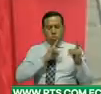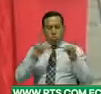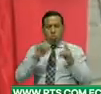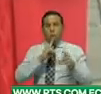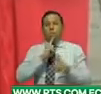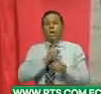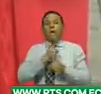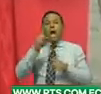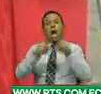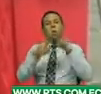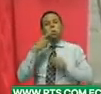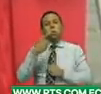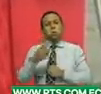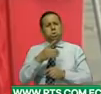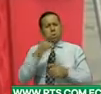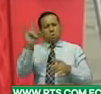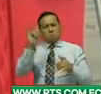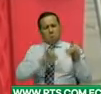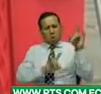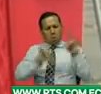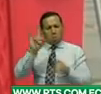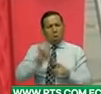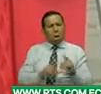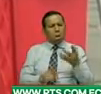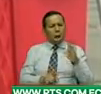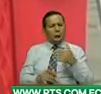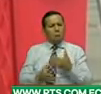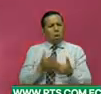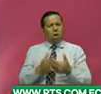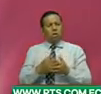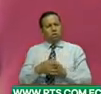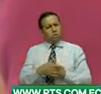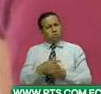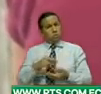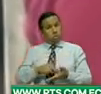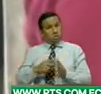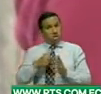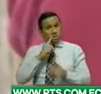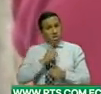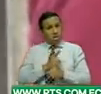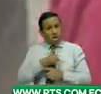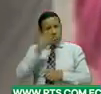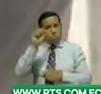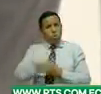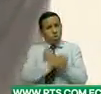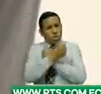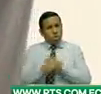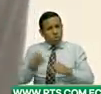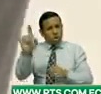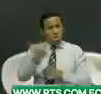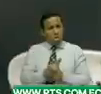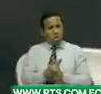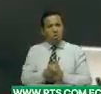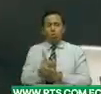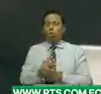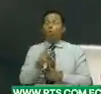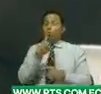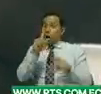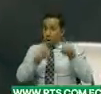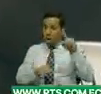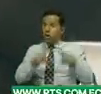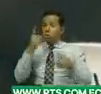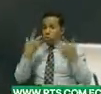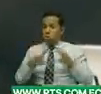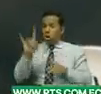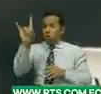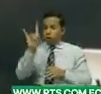población son los menos vulnerables al virus, eso no significa que no puedan contraerlo y presentar síntomas, señala Francisco Mora,